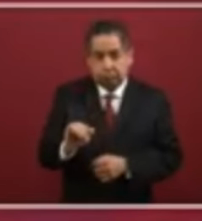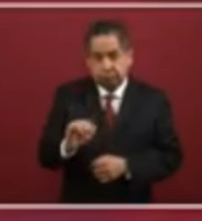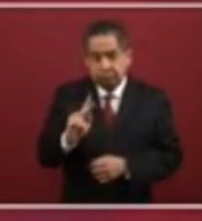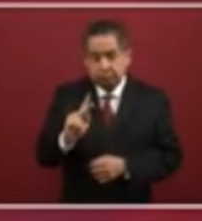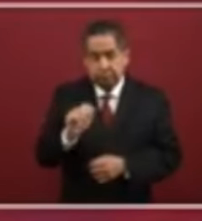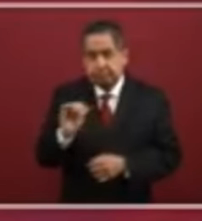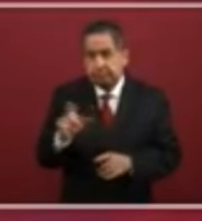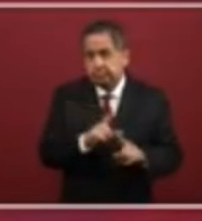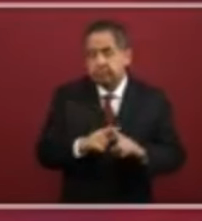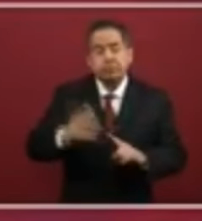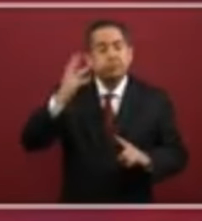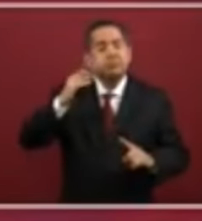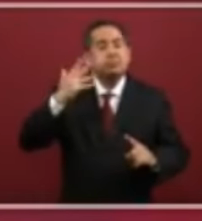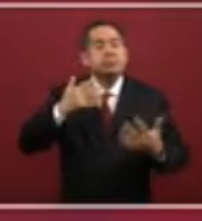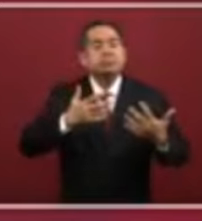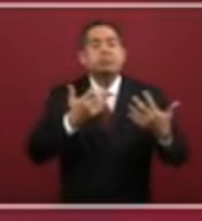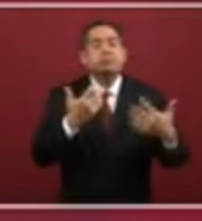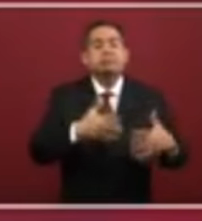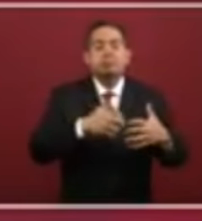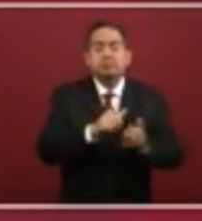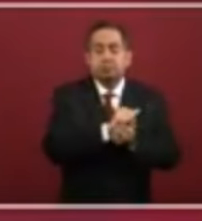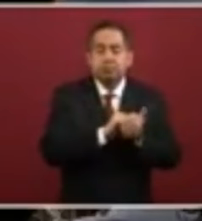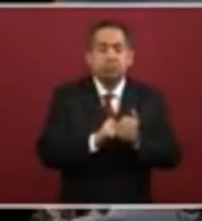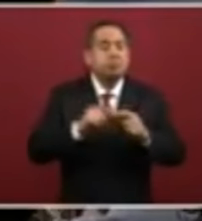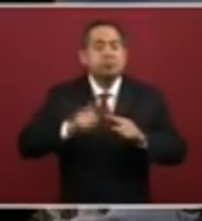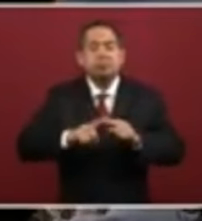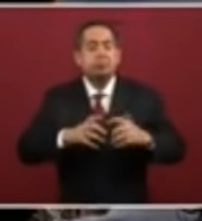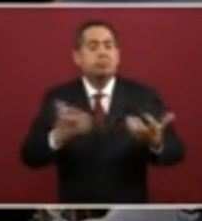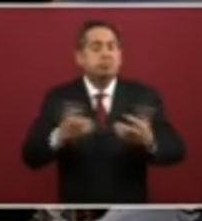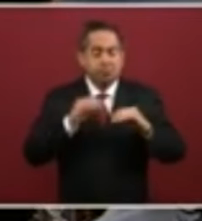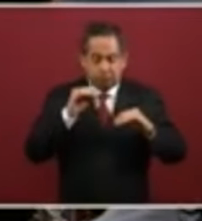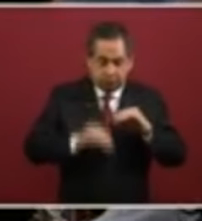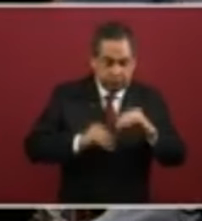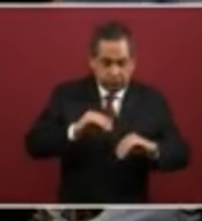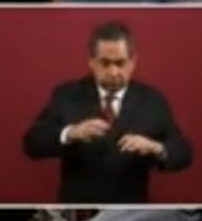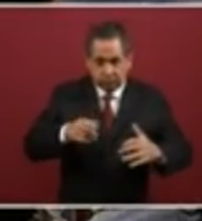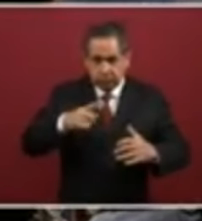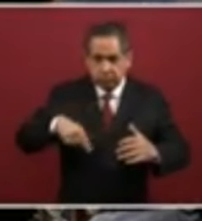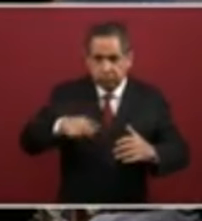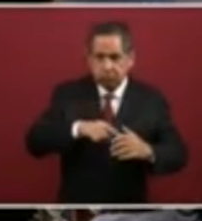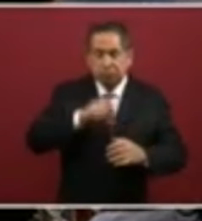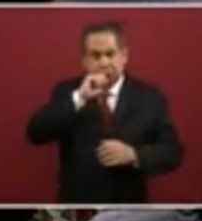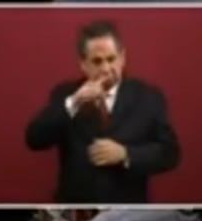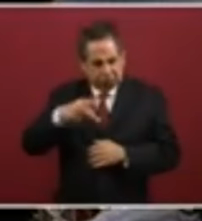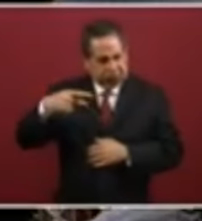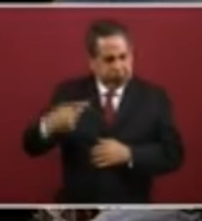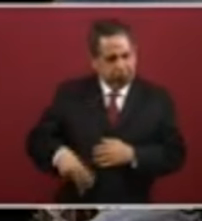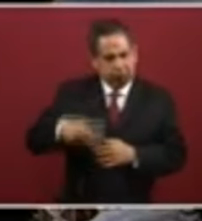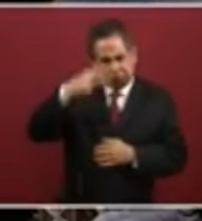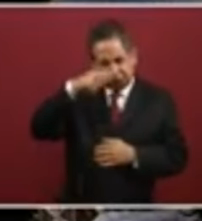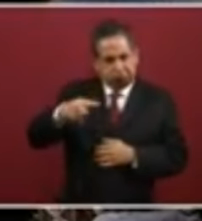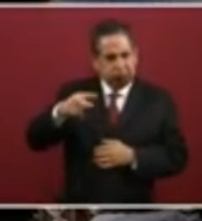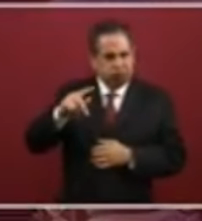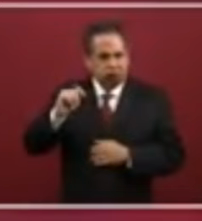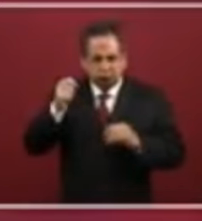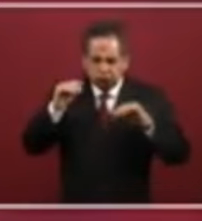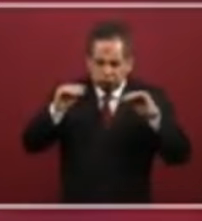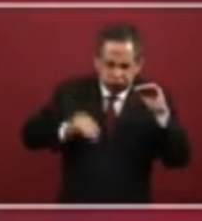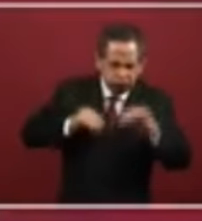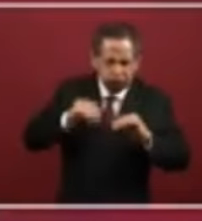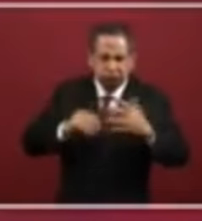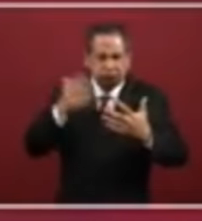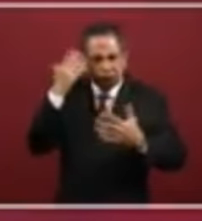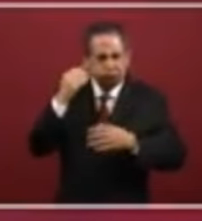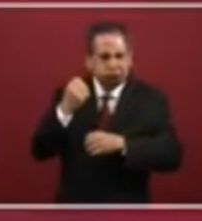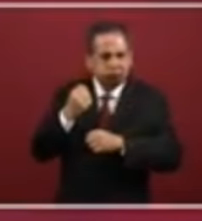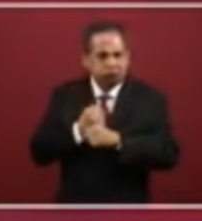Las refinerías las hicieron los técnicos mexicanos y en cada